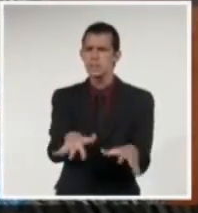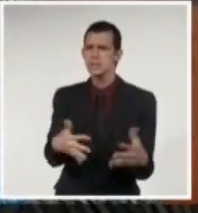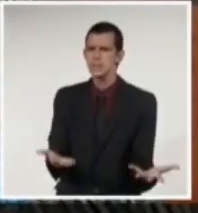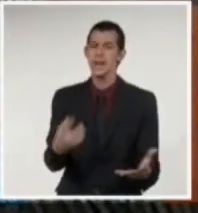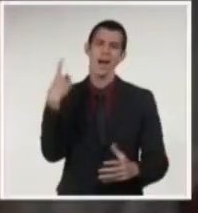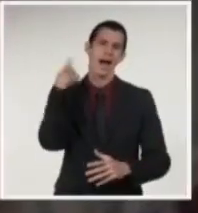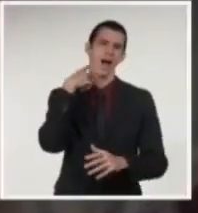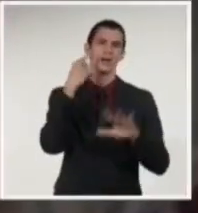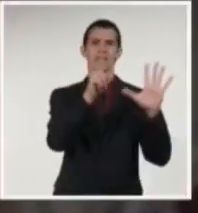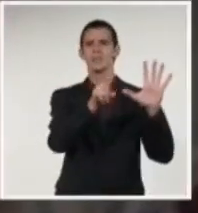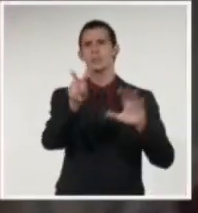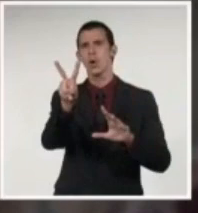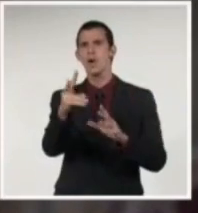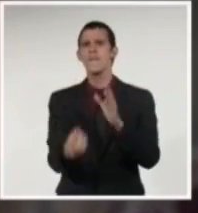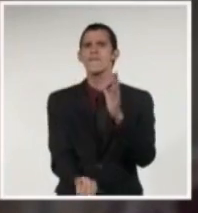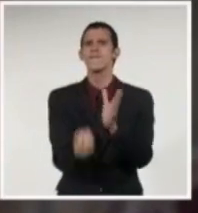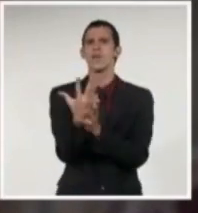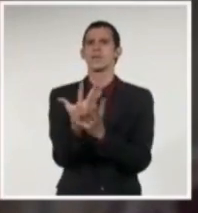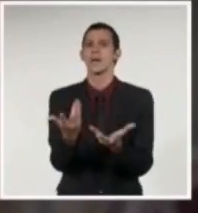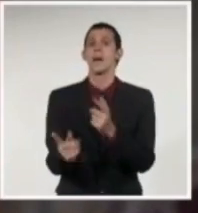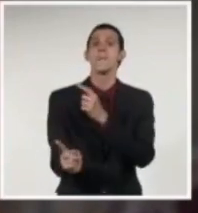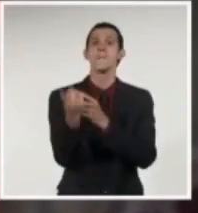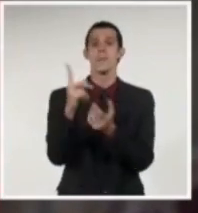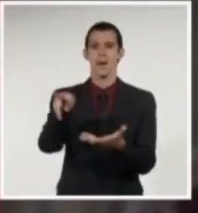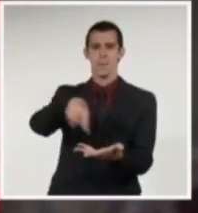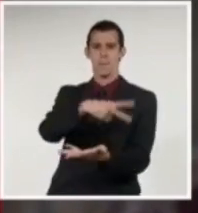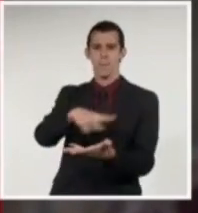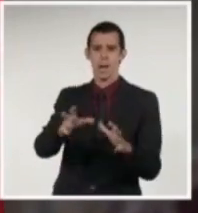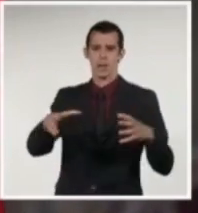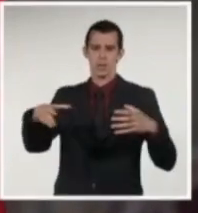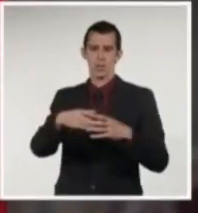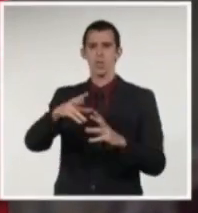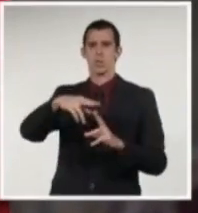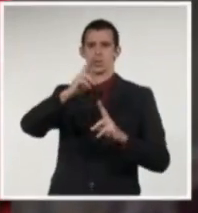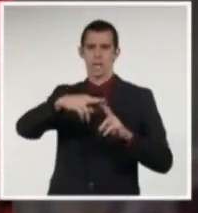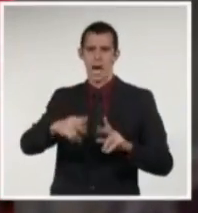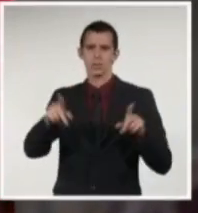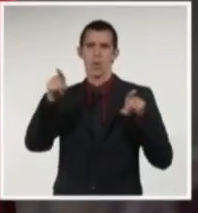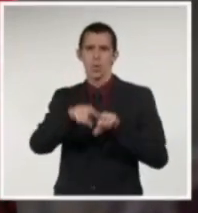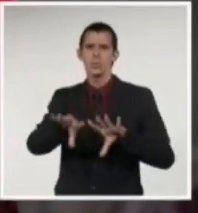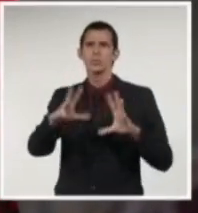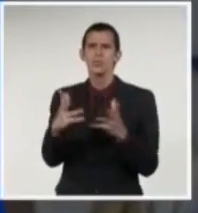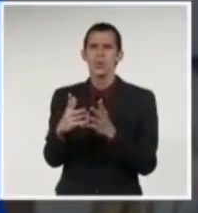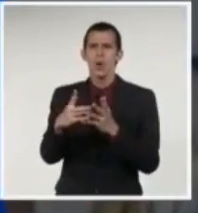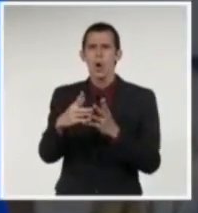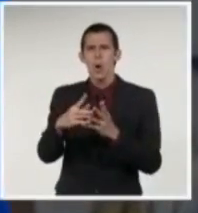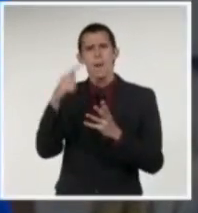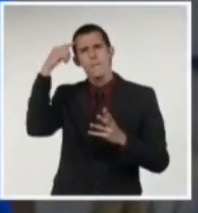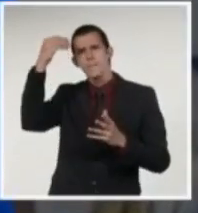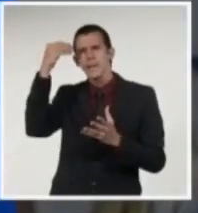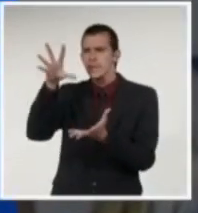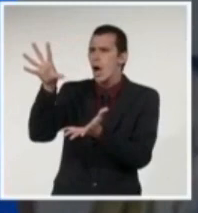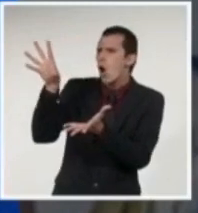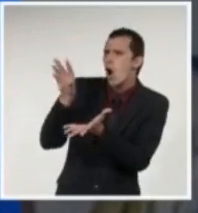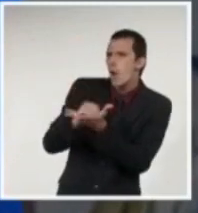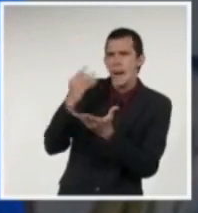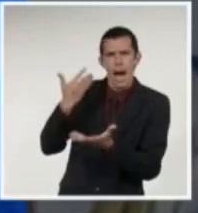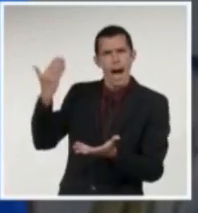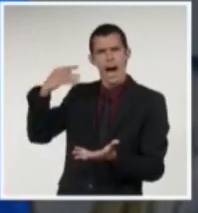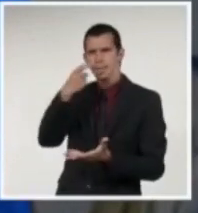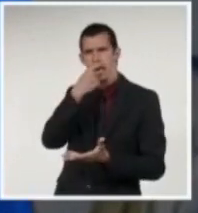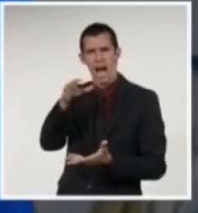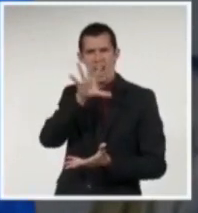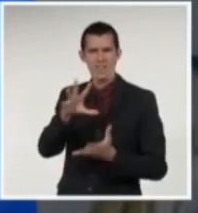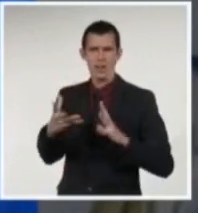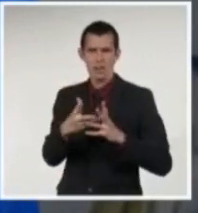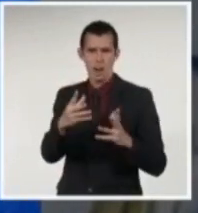el Conjunto Folclórico Nacional de Cuba con el propósito de mantener una sostenida labor de recopilación, preservación y promoción de las